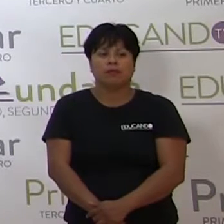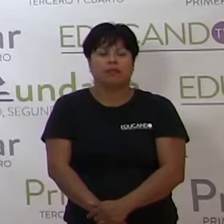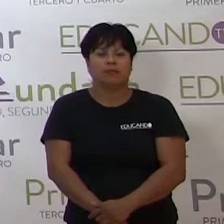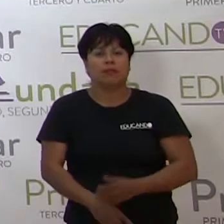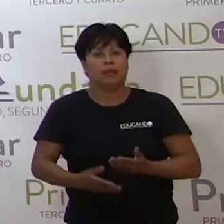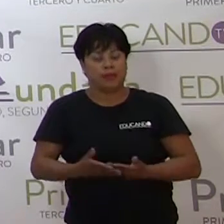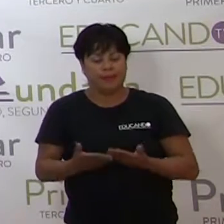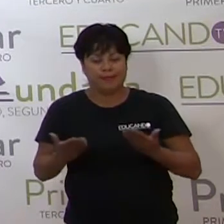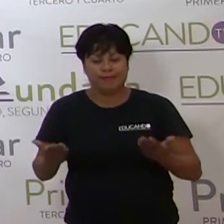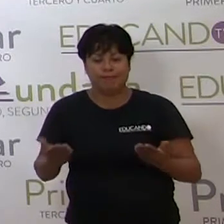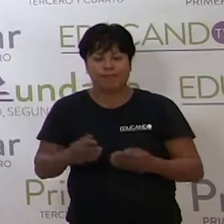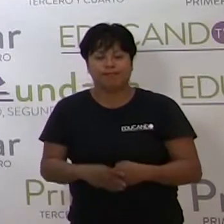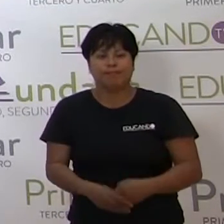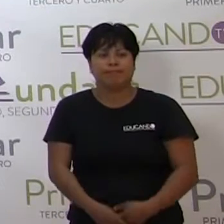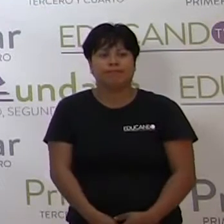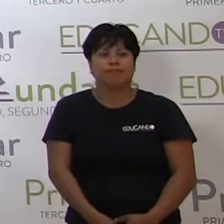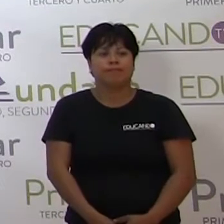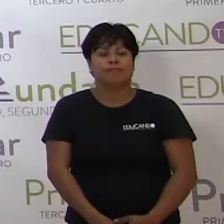Ahora,